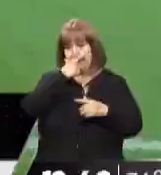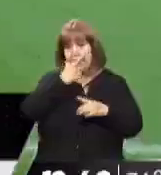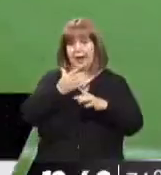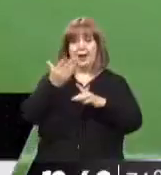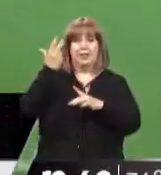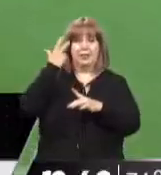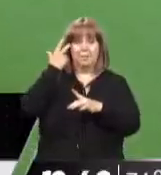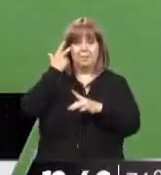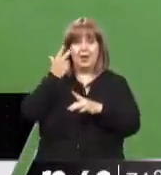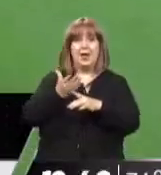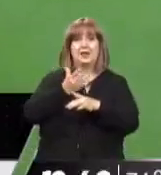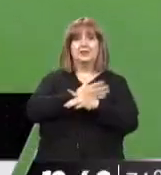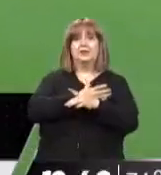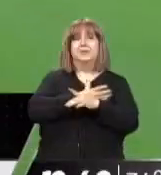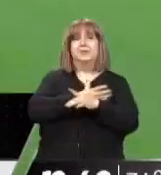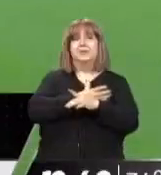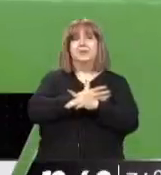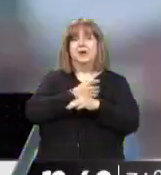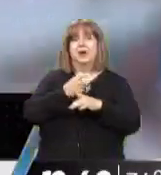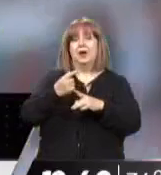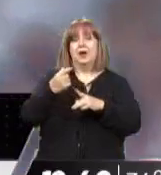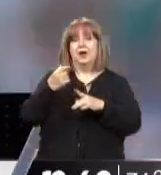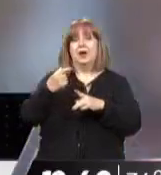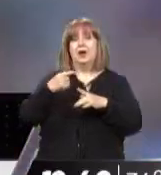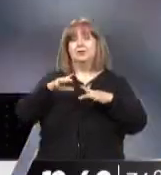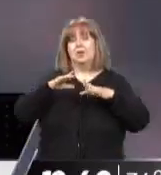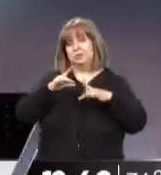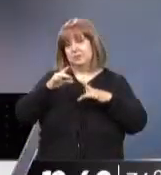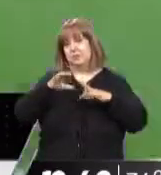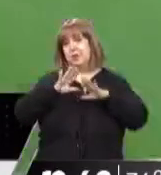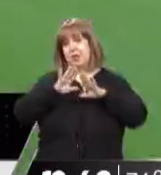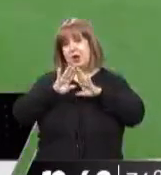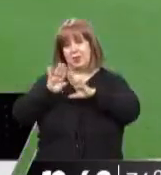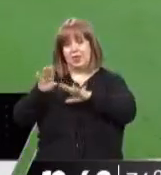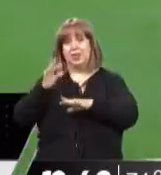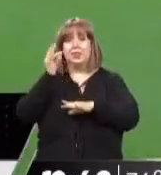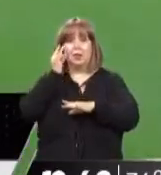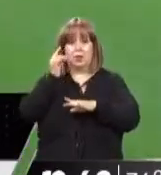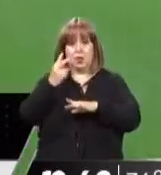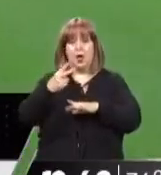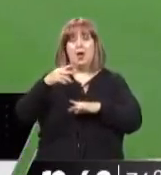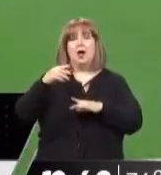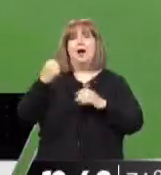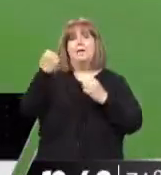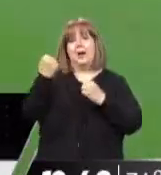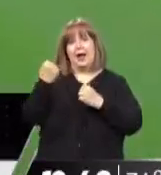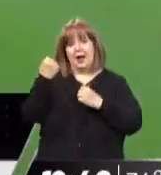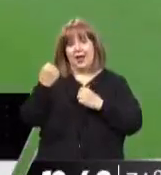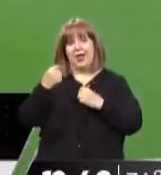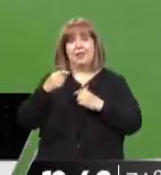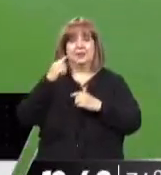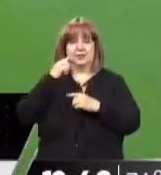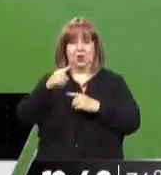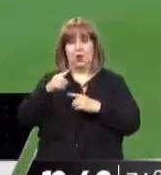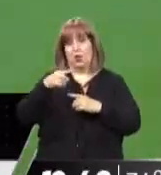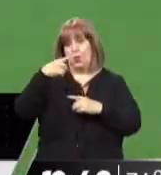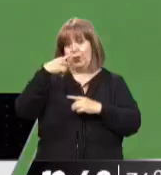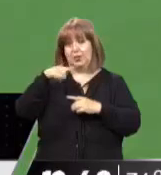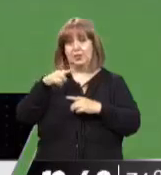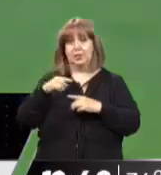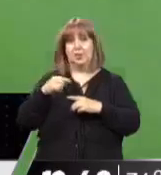gol. Tchouaméni. Tchouaméni, afuera. Afuera. Va Paredes. Paredes.